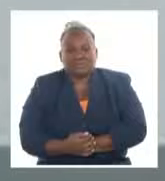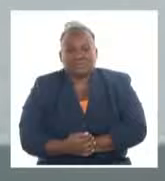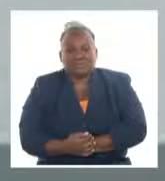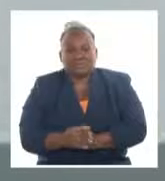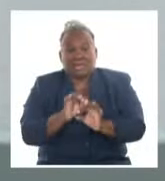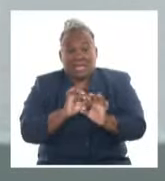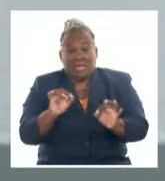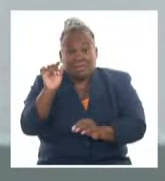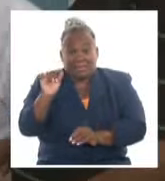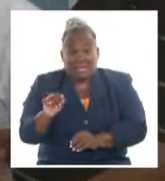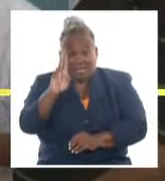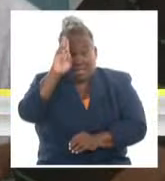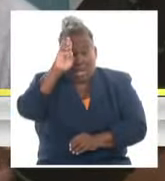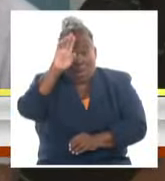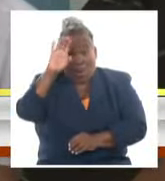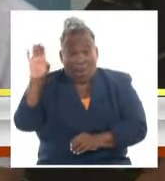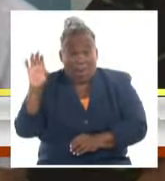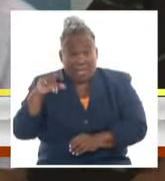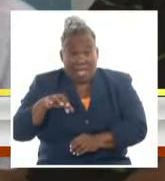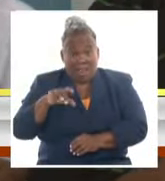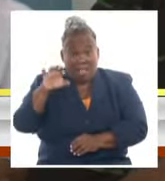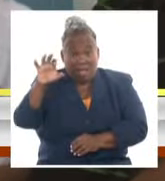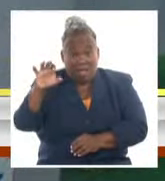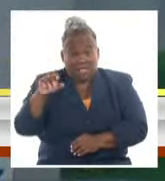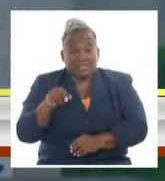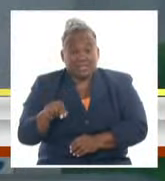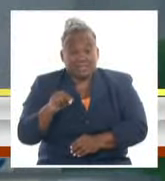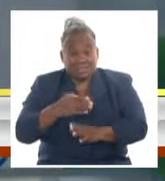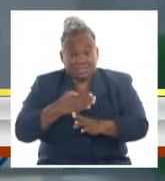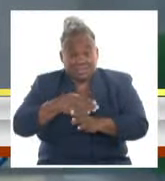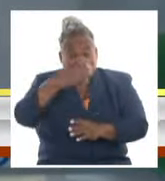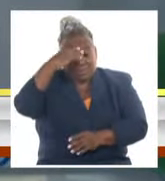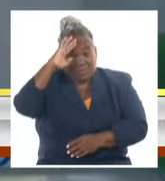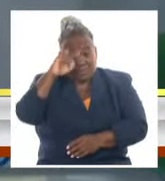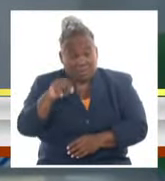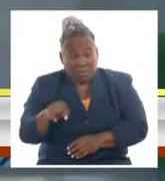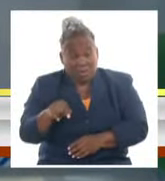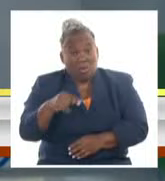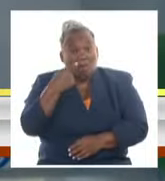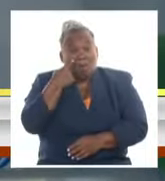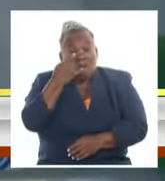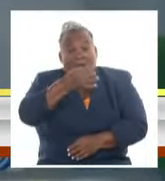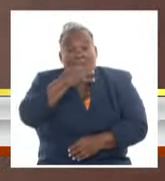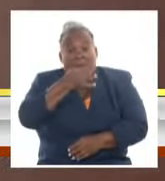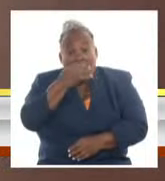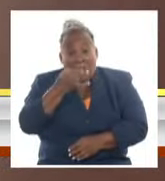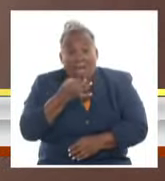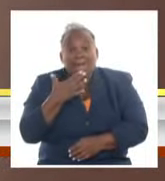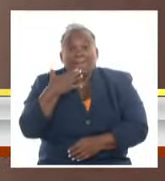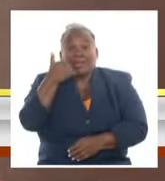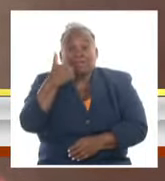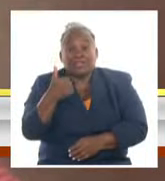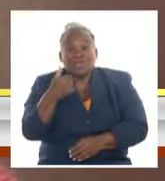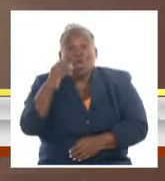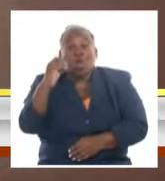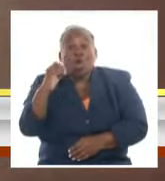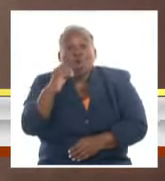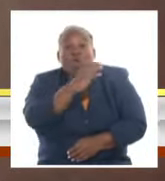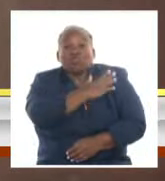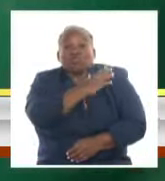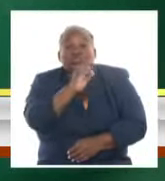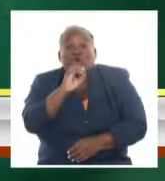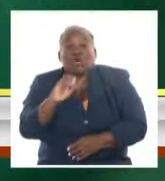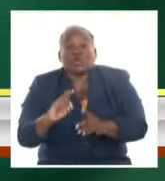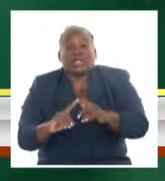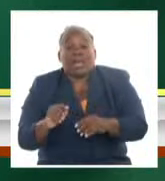Especialistas del Hospital Oncológico Conrado Benítez de Santiago de Cuba reconocen los beneficios de la ozonoterapia aplicada a pacientes con